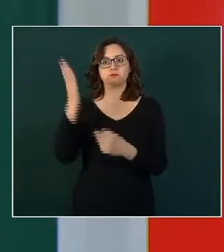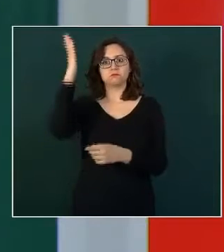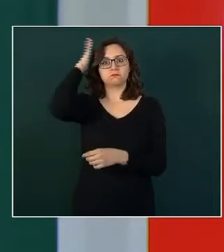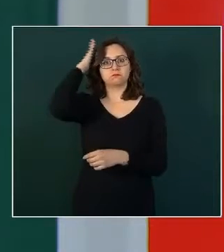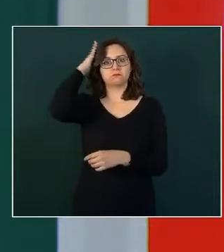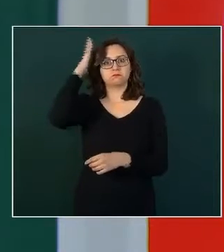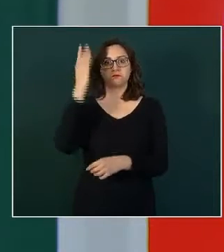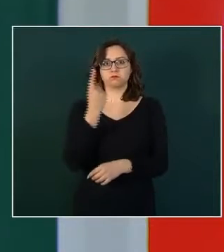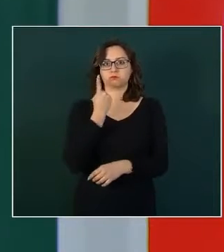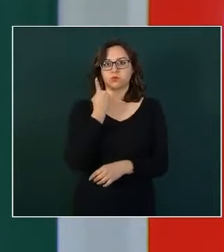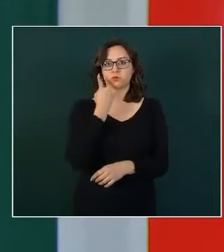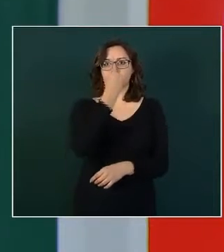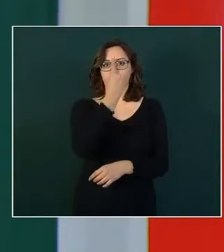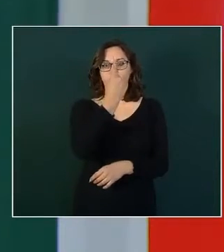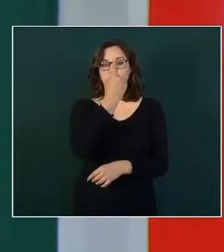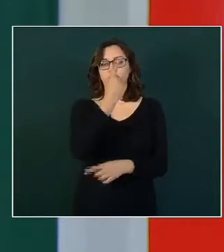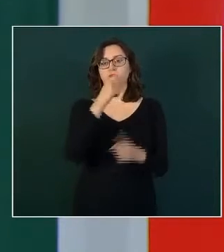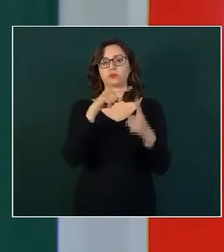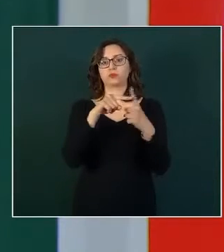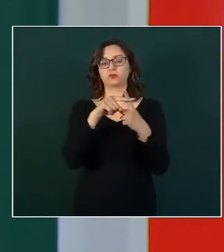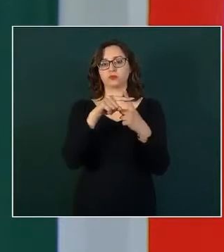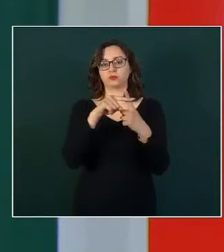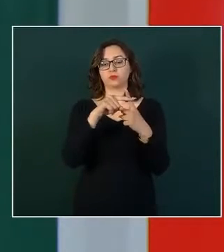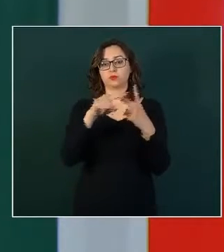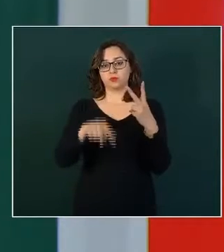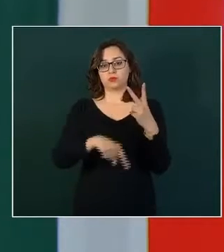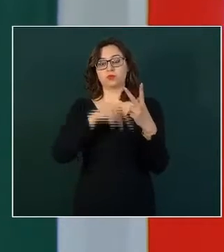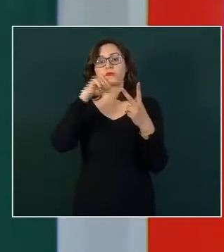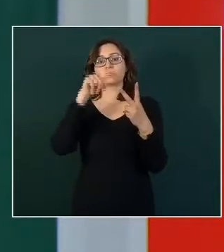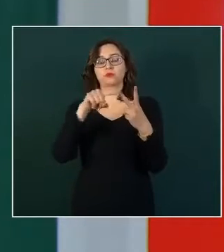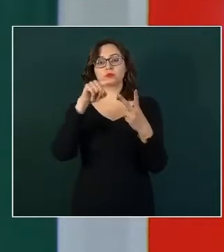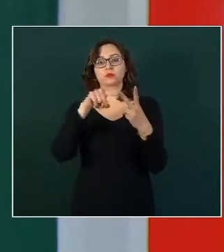Se cuenta también